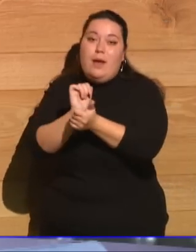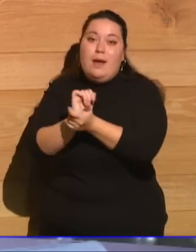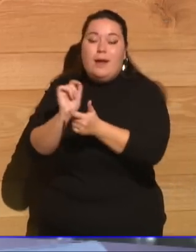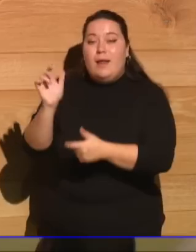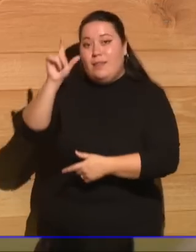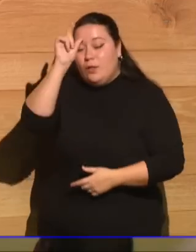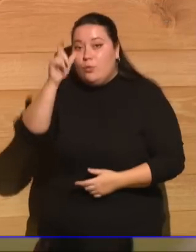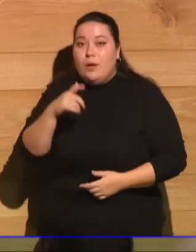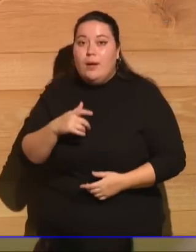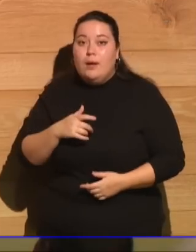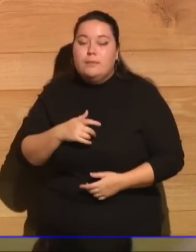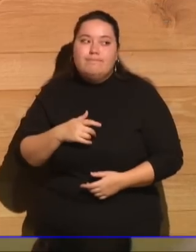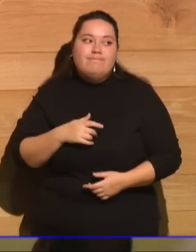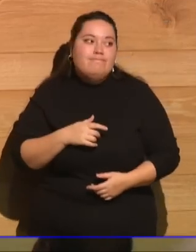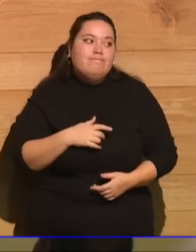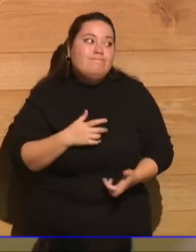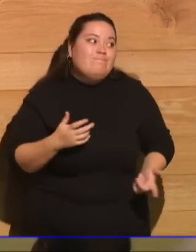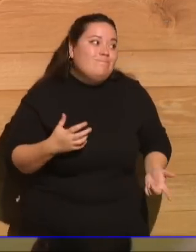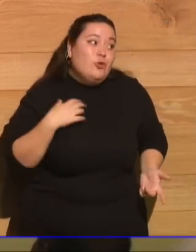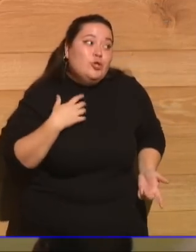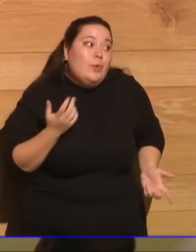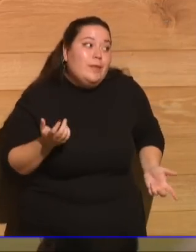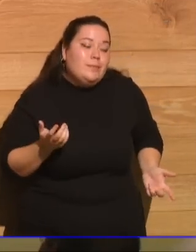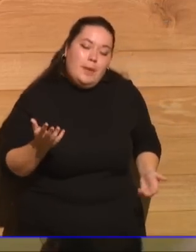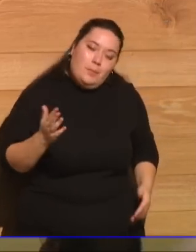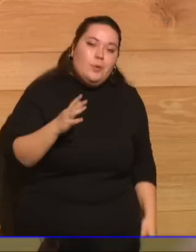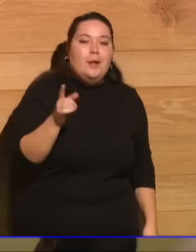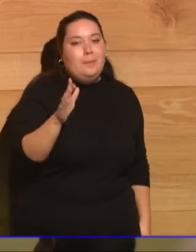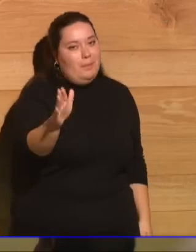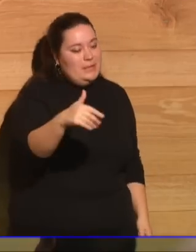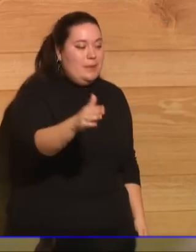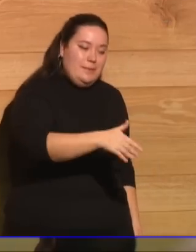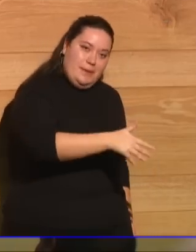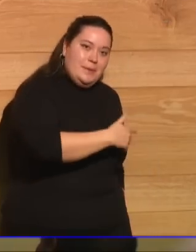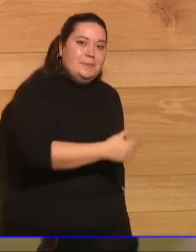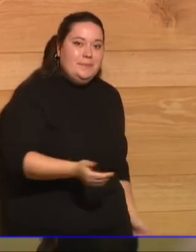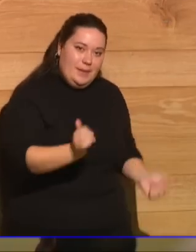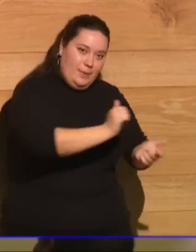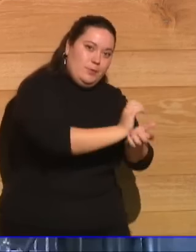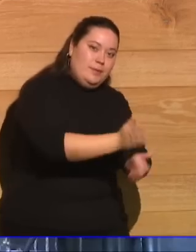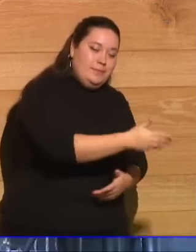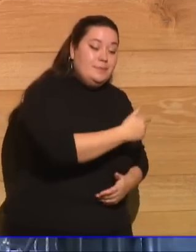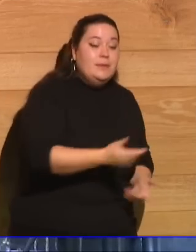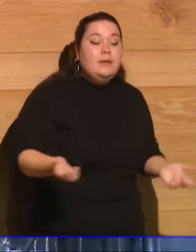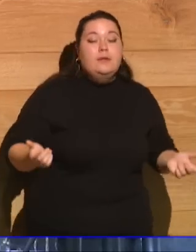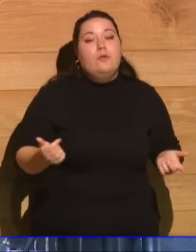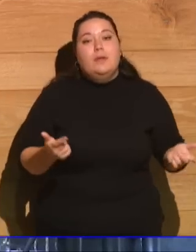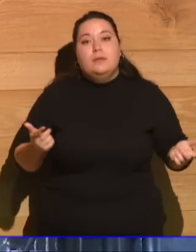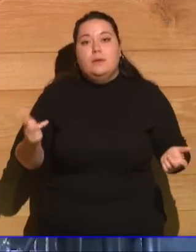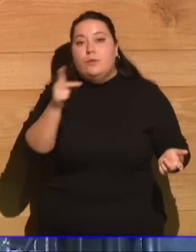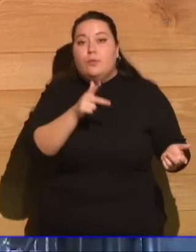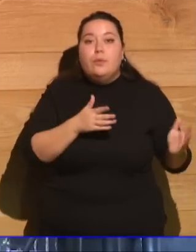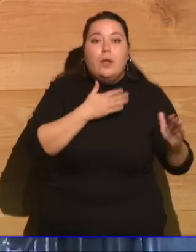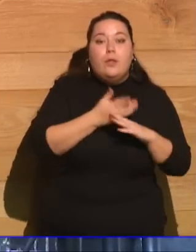¿no? Es que no va a poder ser. Pasa. Así que se tuvieron que ir a rodar la película a